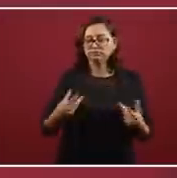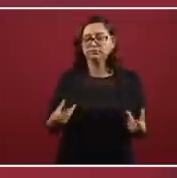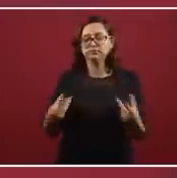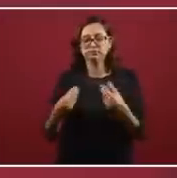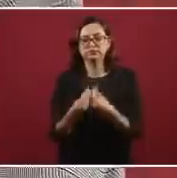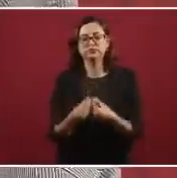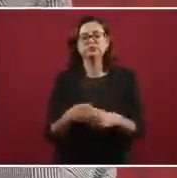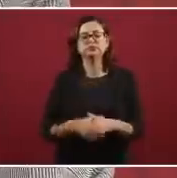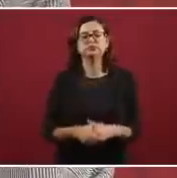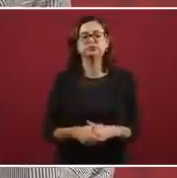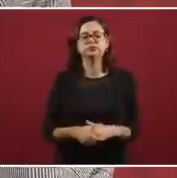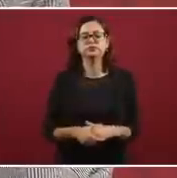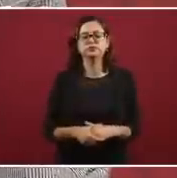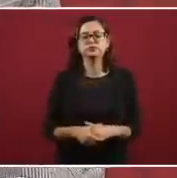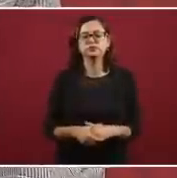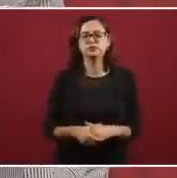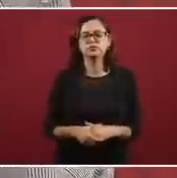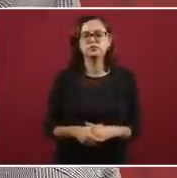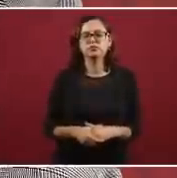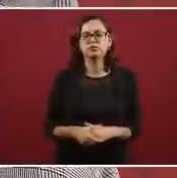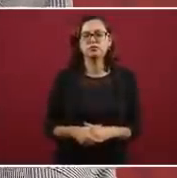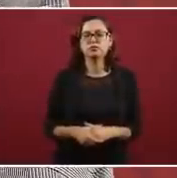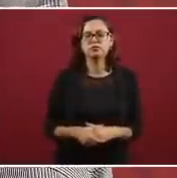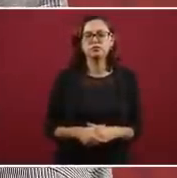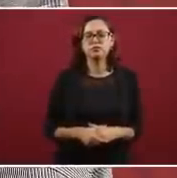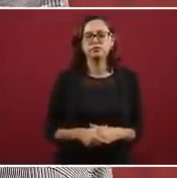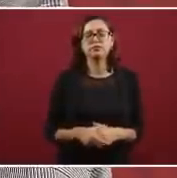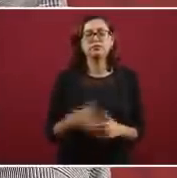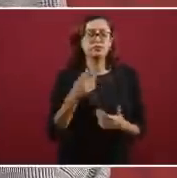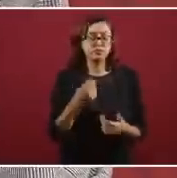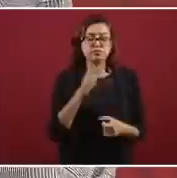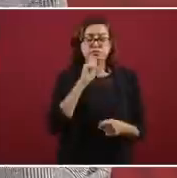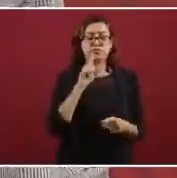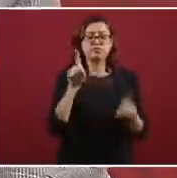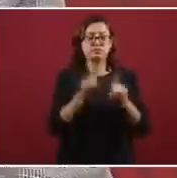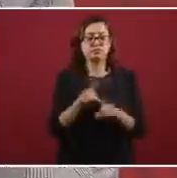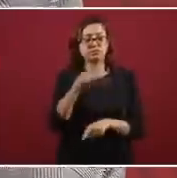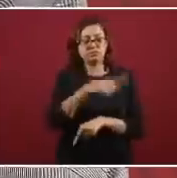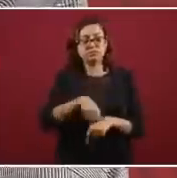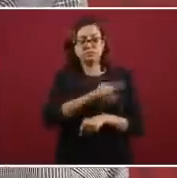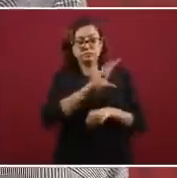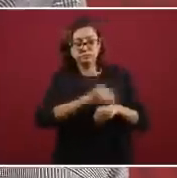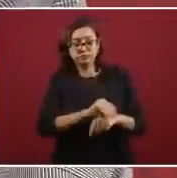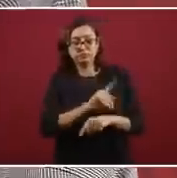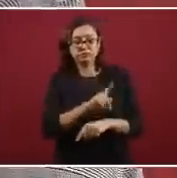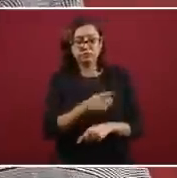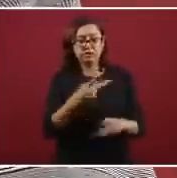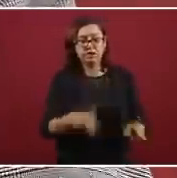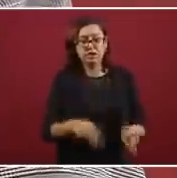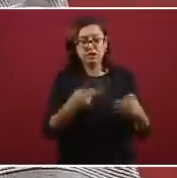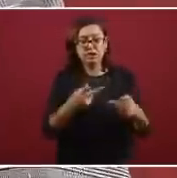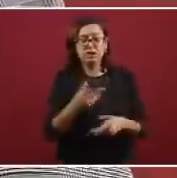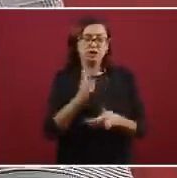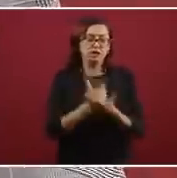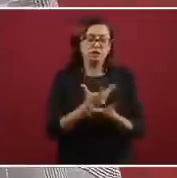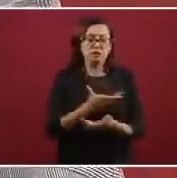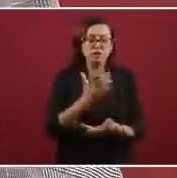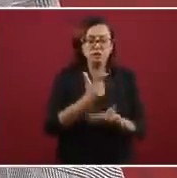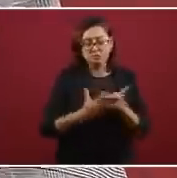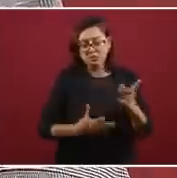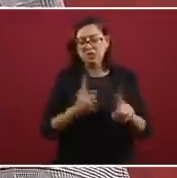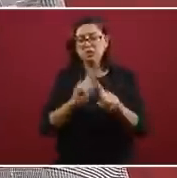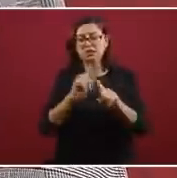autorizados, son esta categoría la fija el SAT, no la fija Economía, pero estamos de nuevo